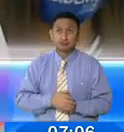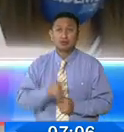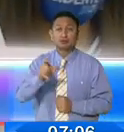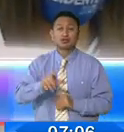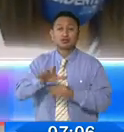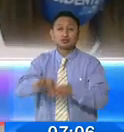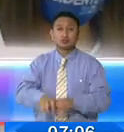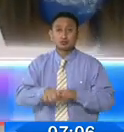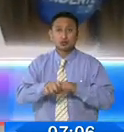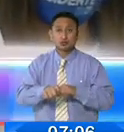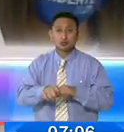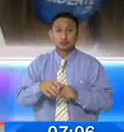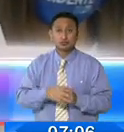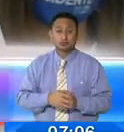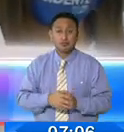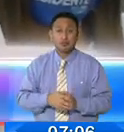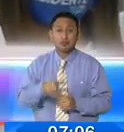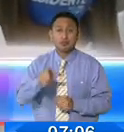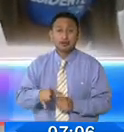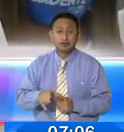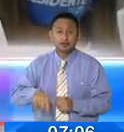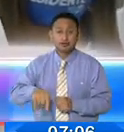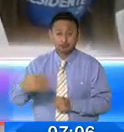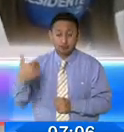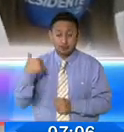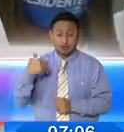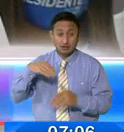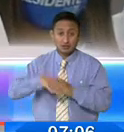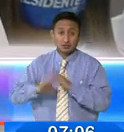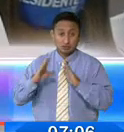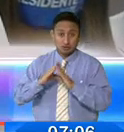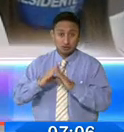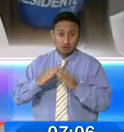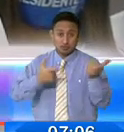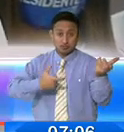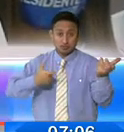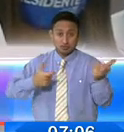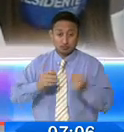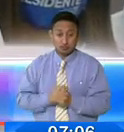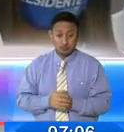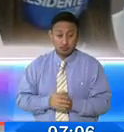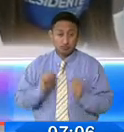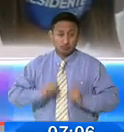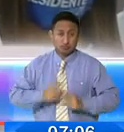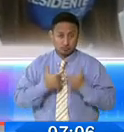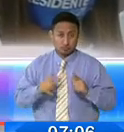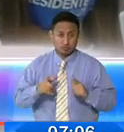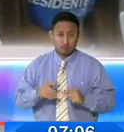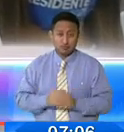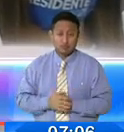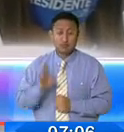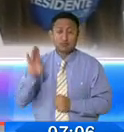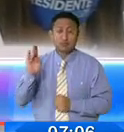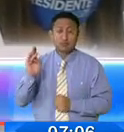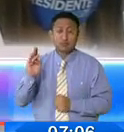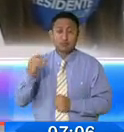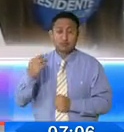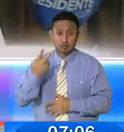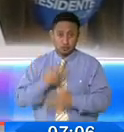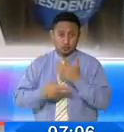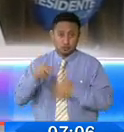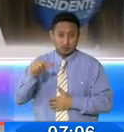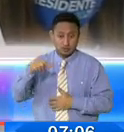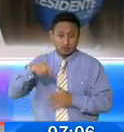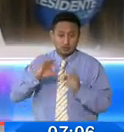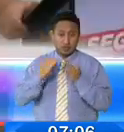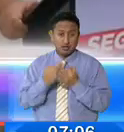ganadero, tenga un arma en su casa. Que tenga la libertad de proteger a su esposa, a sus hijas, a su